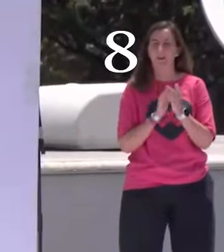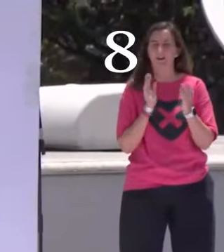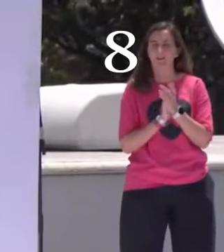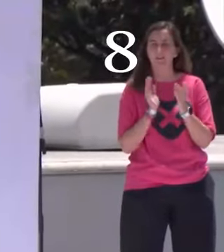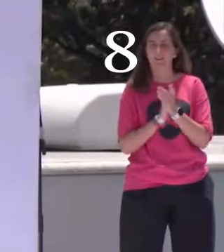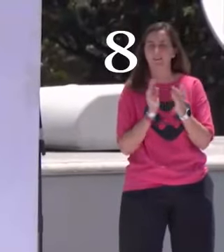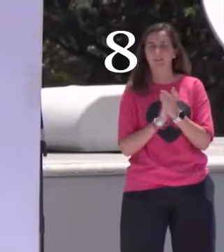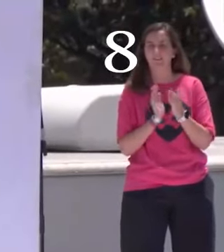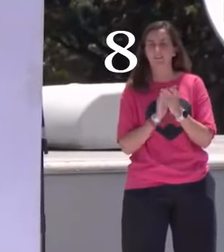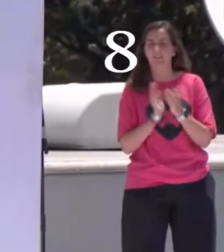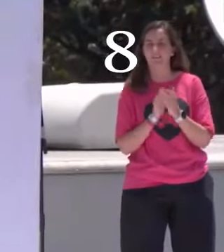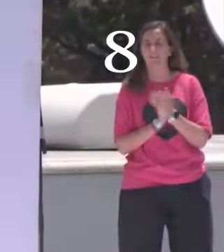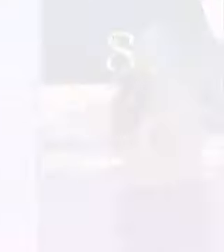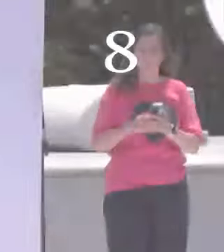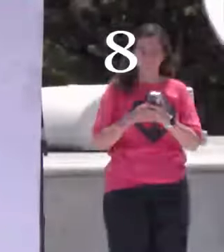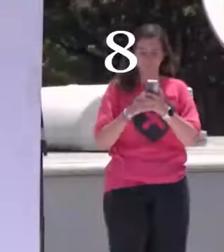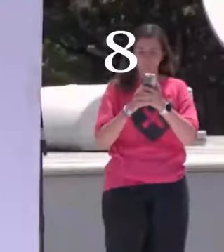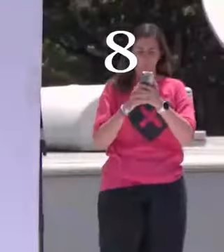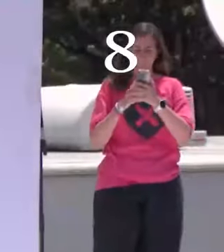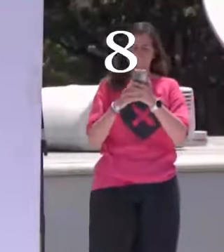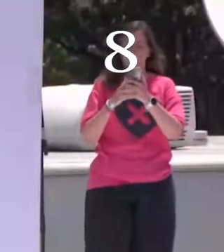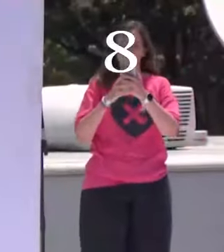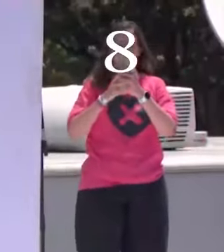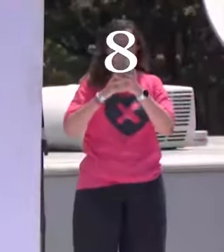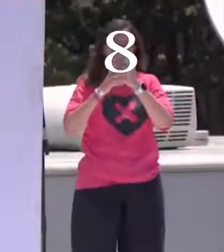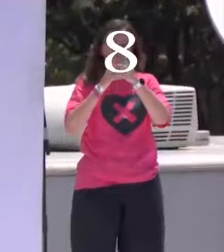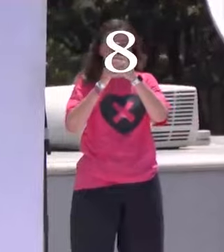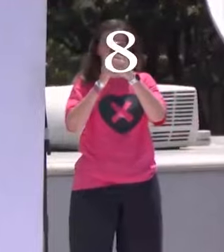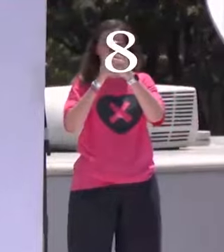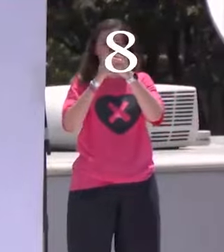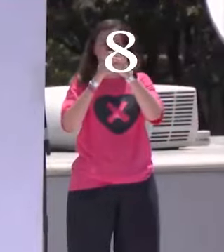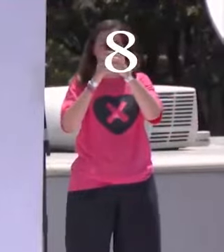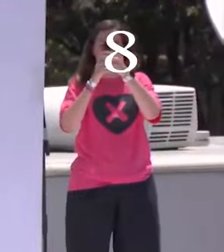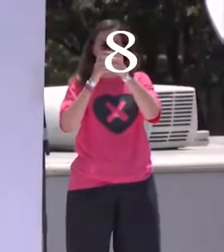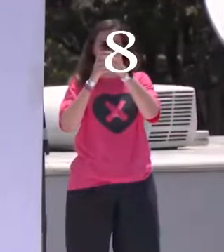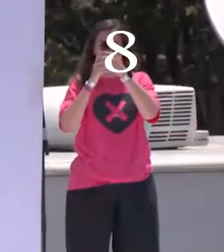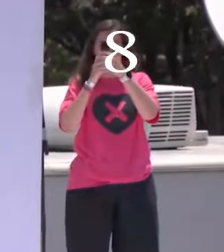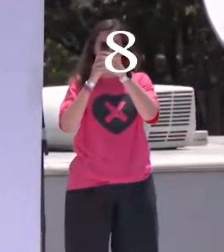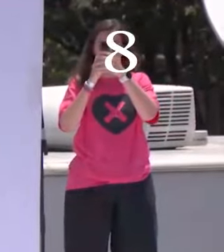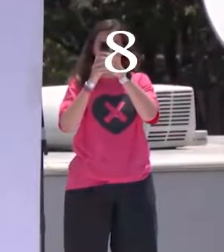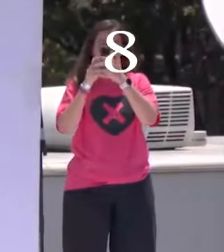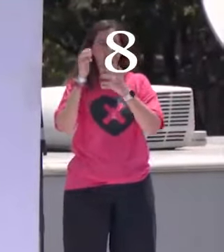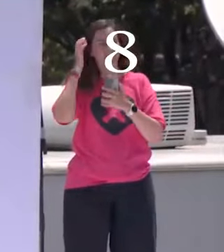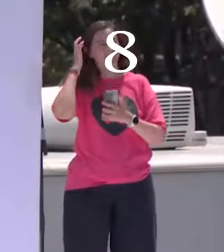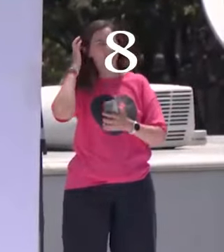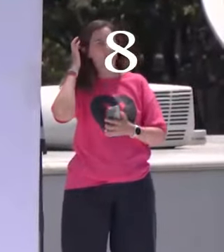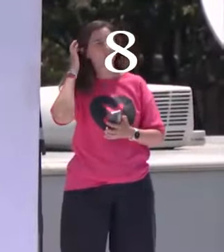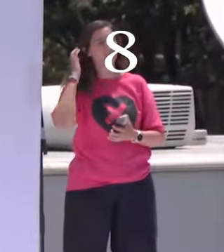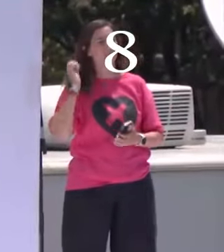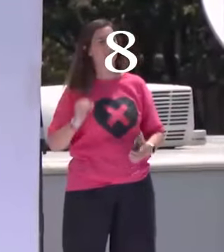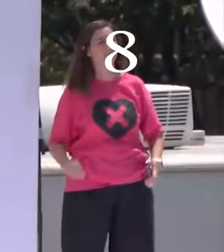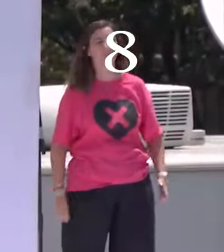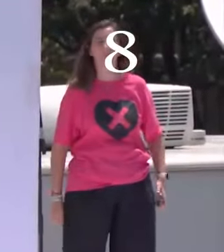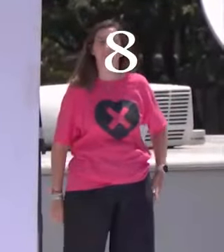los van a engañar, los van a amenazar, pero eso tiene un límite. Cuando los ciudadanos deciden que esto se acabe y ponen un hasta aquí